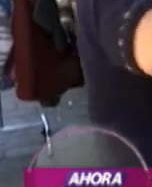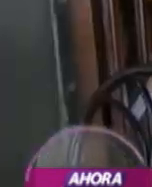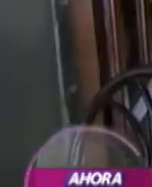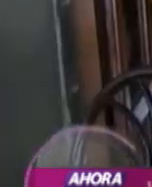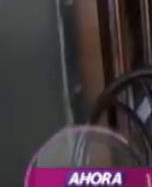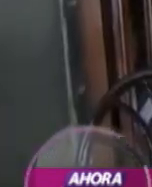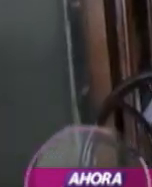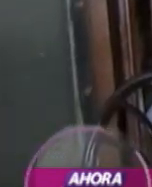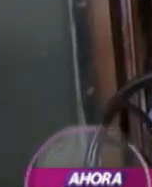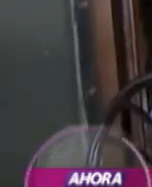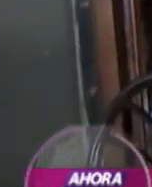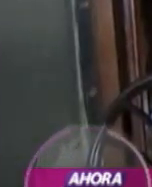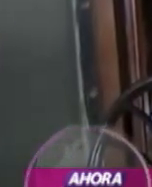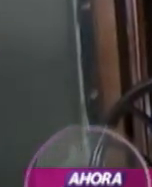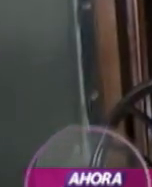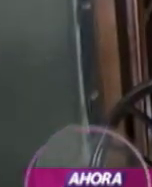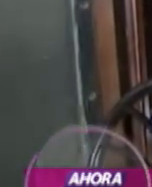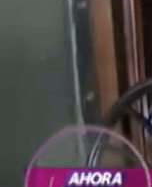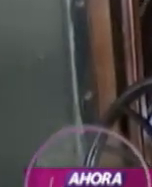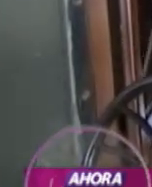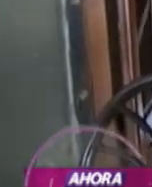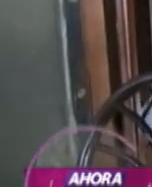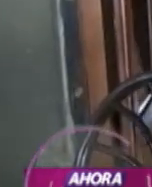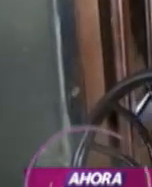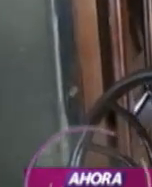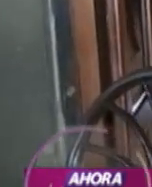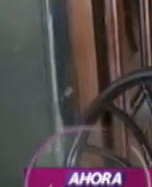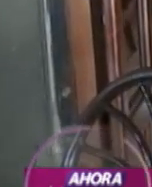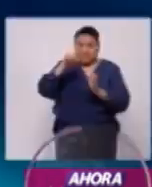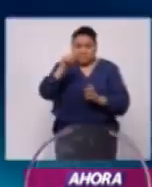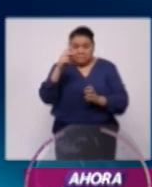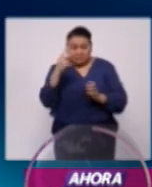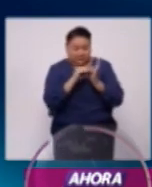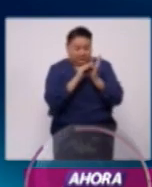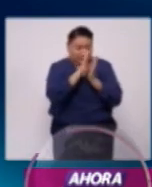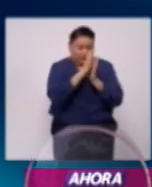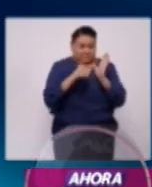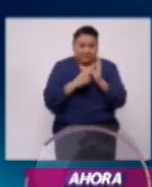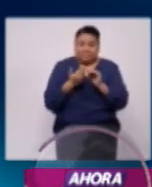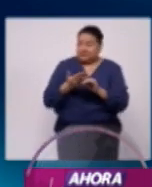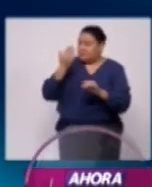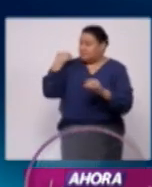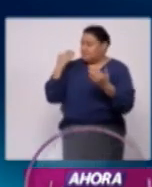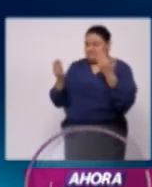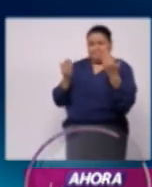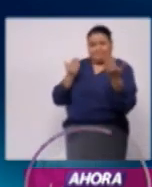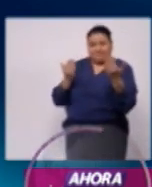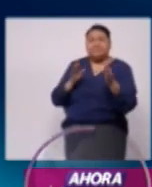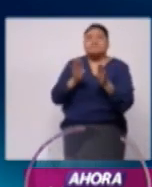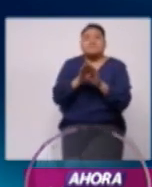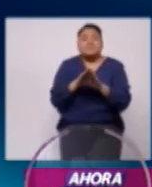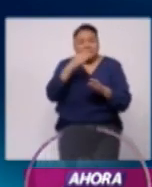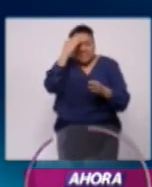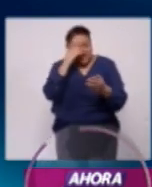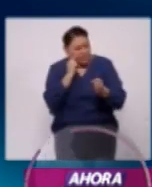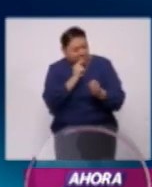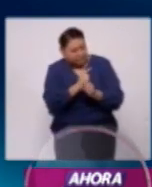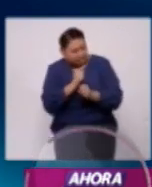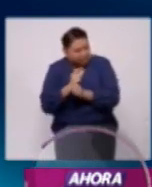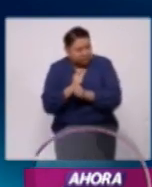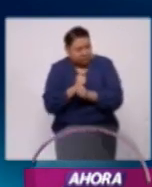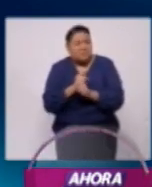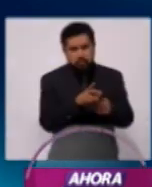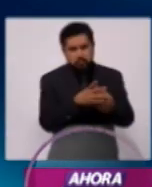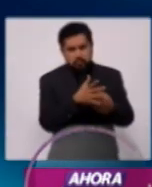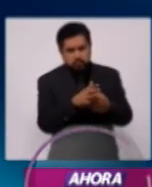una brecha de 10.204 pesos trimestrales entre ambos sexos. En tanto, el director general de Estadísticas Sociodemográficas